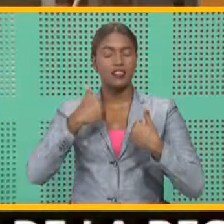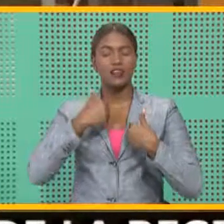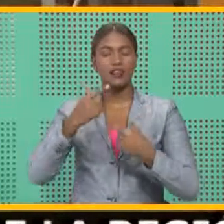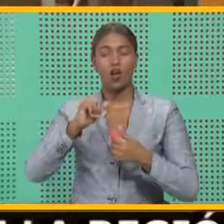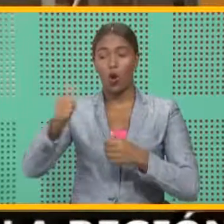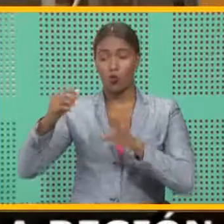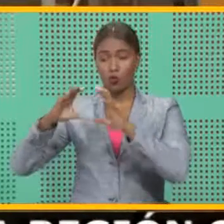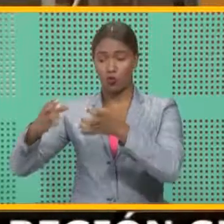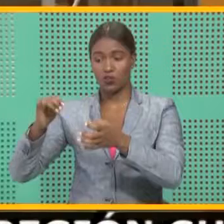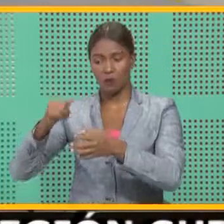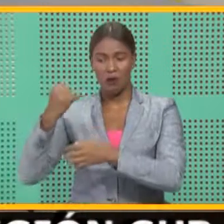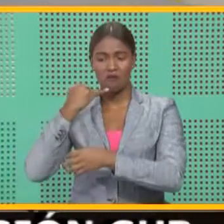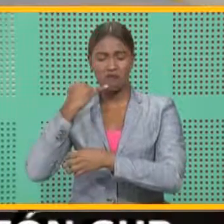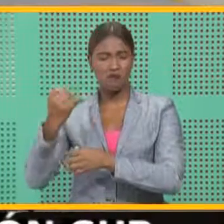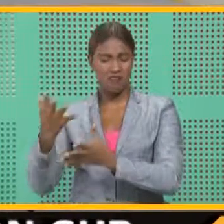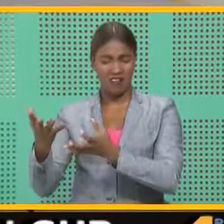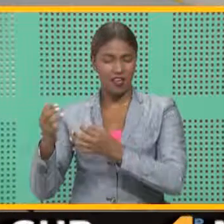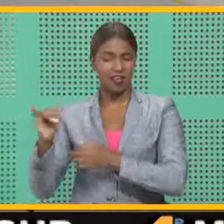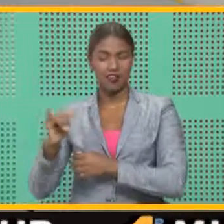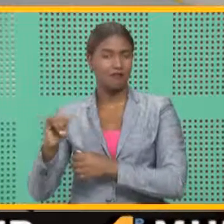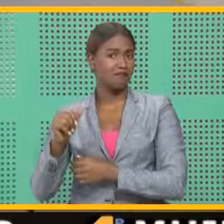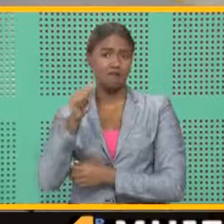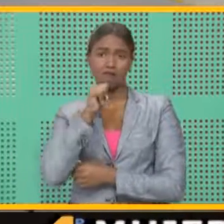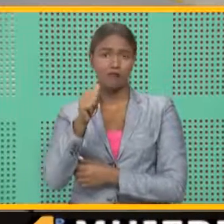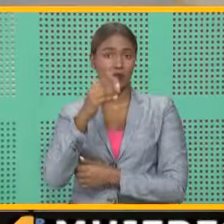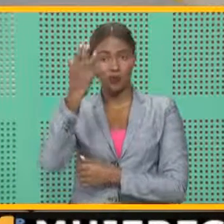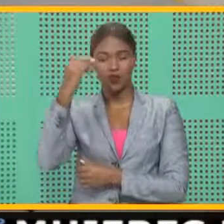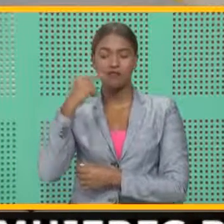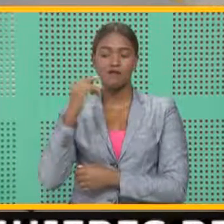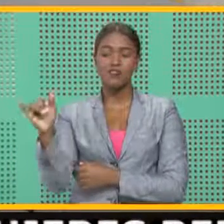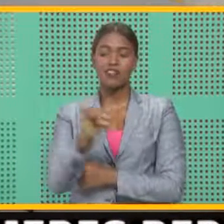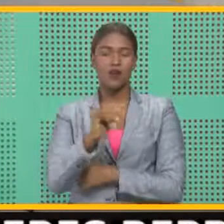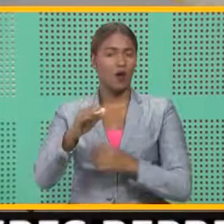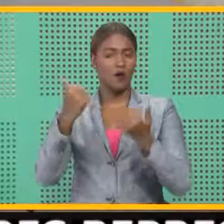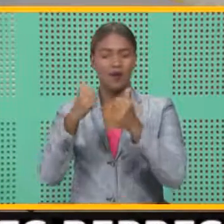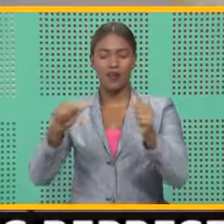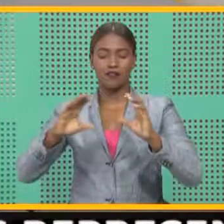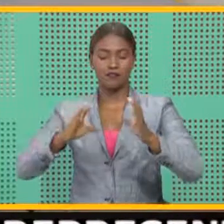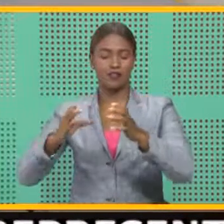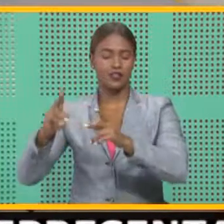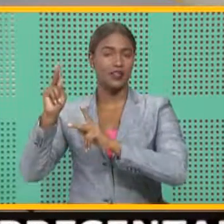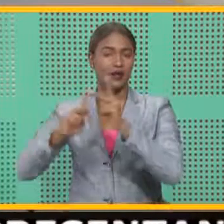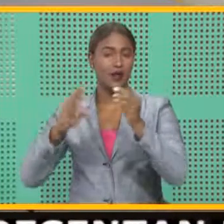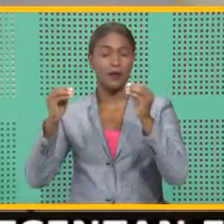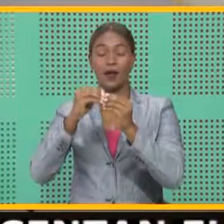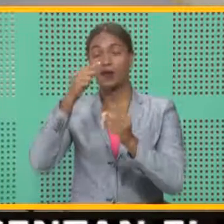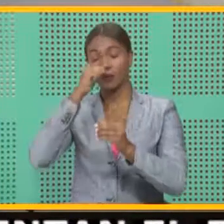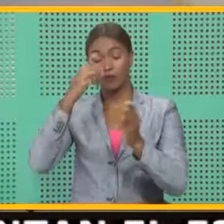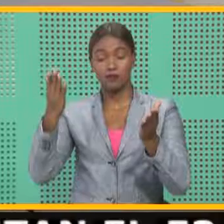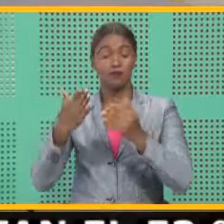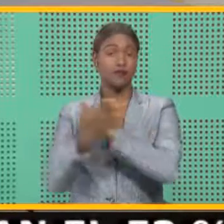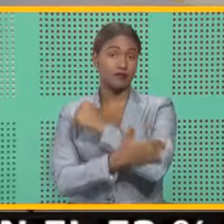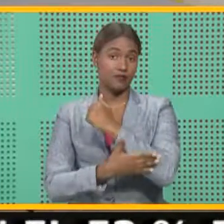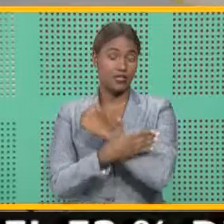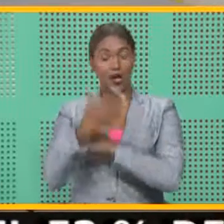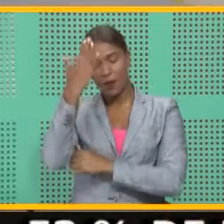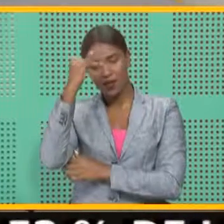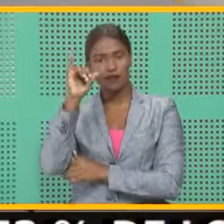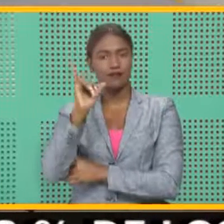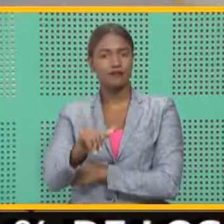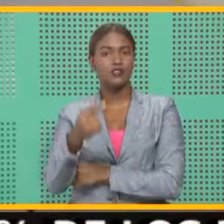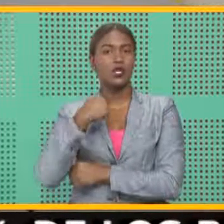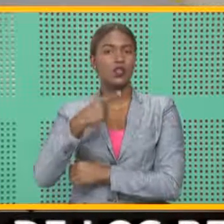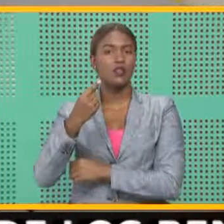envidiarle, no hay, tiene la calidad de cualquiera de los centros de las personas más ricas de este país. Claro. Porque ahí